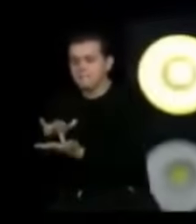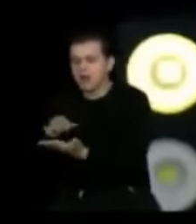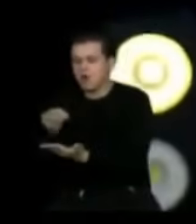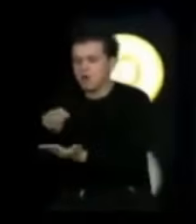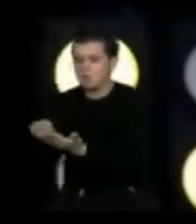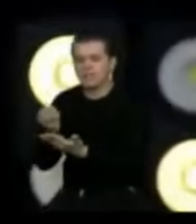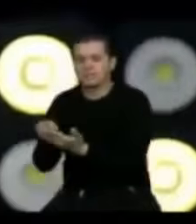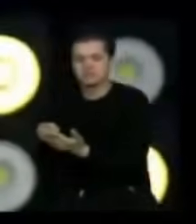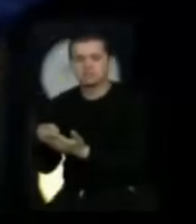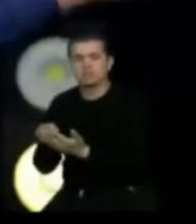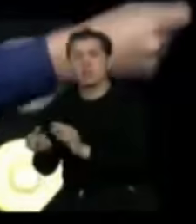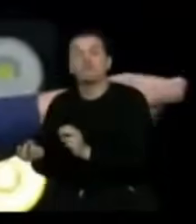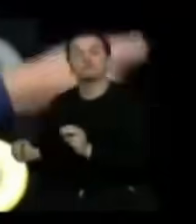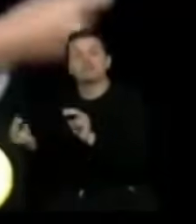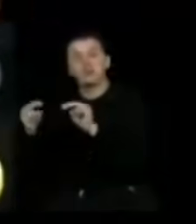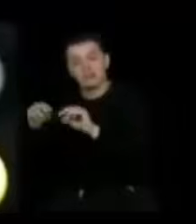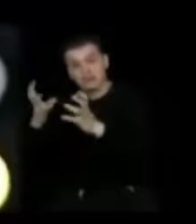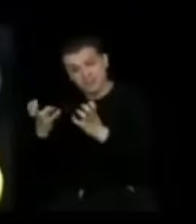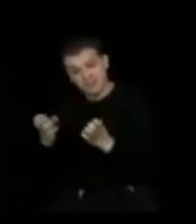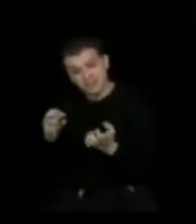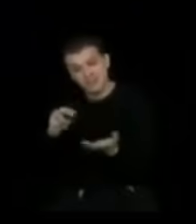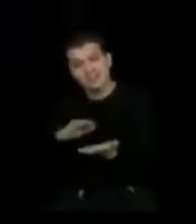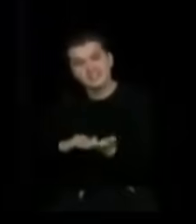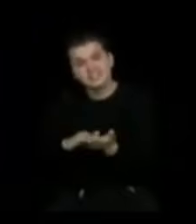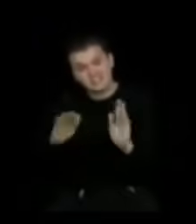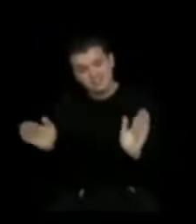que Él también quiere sanarte.